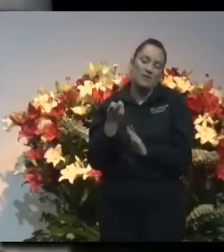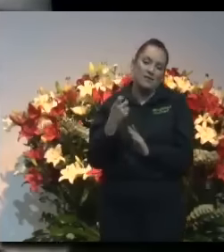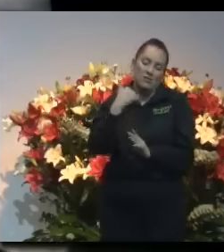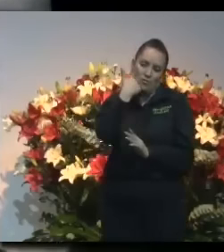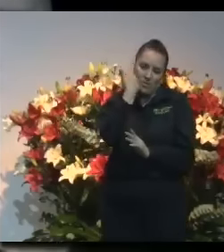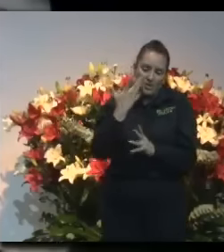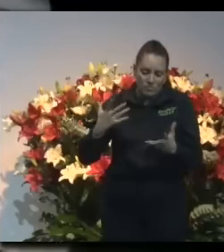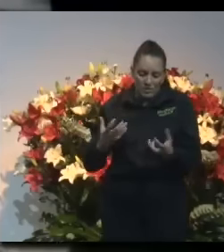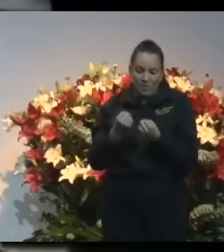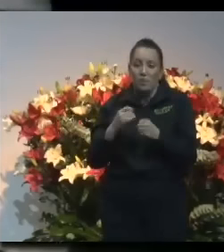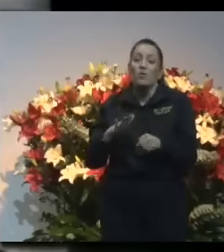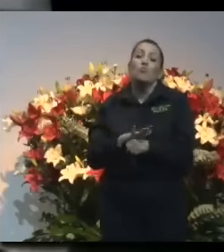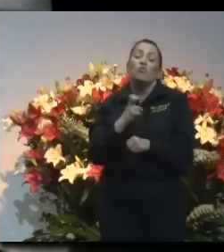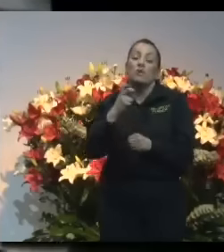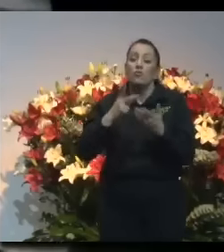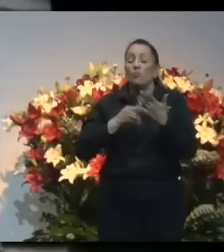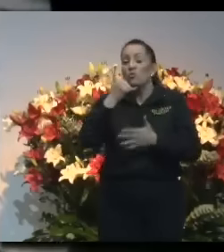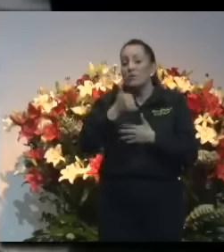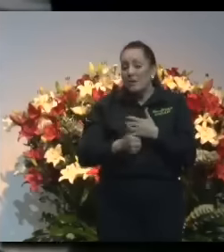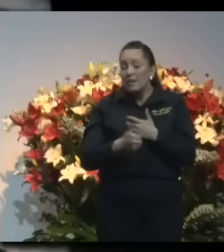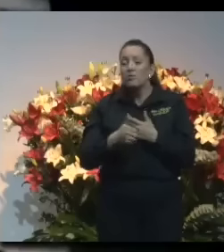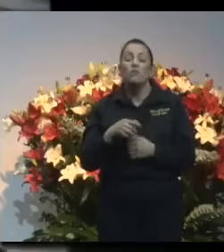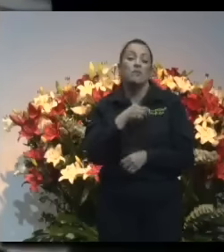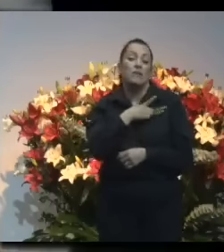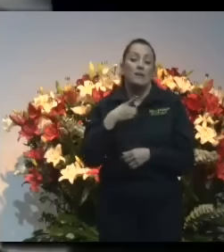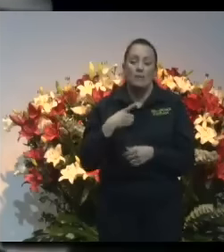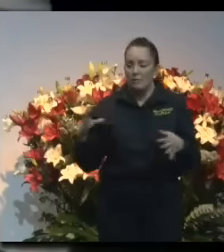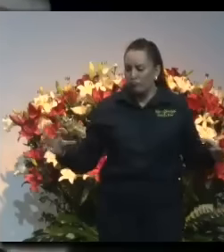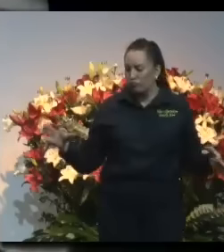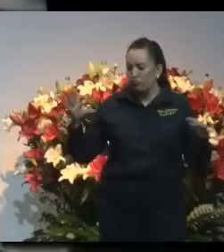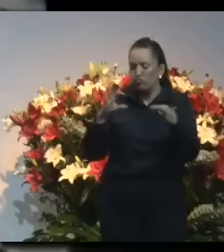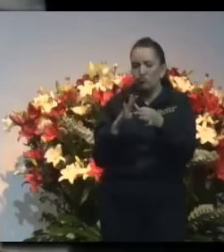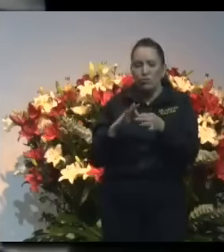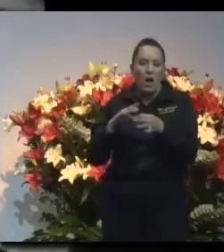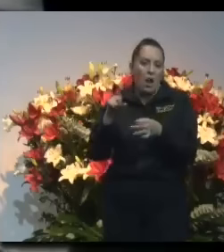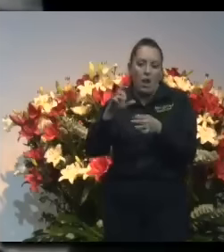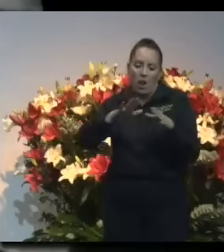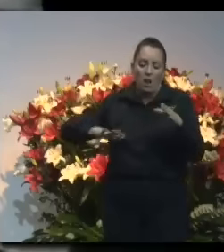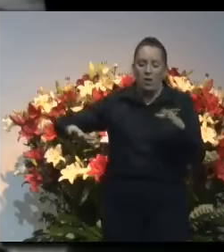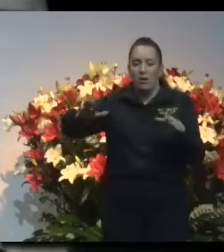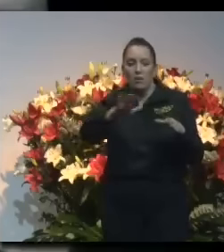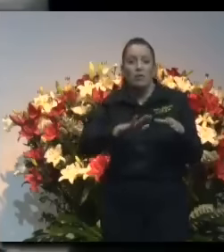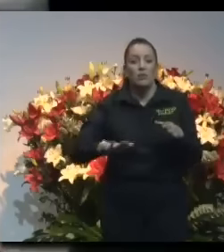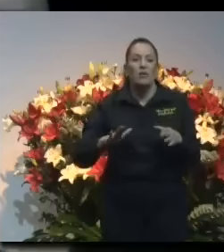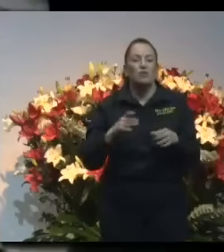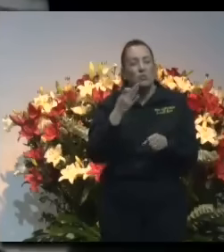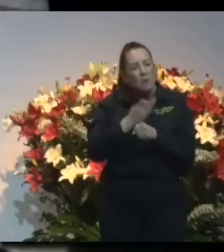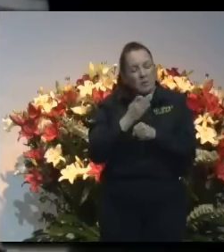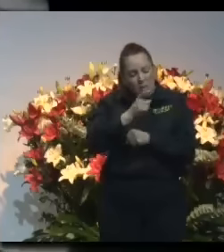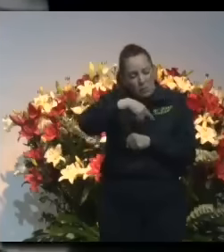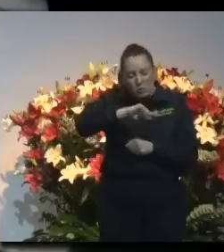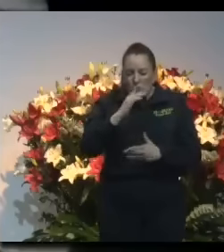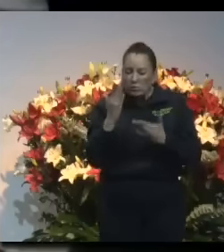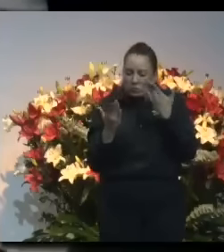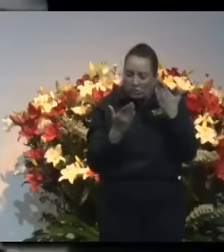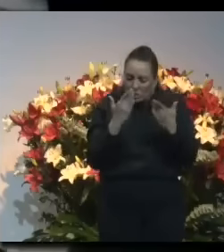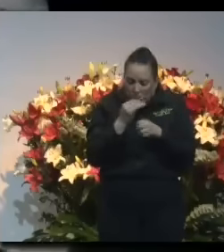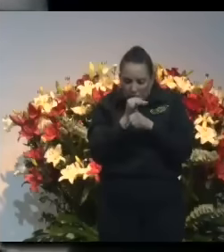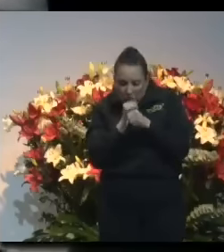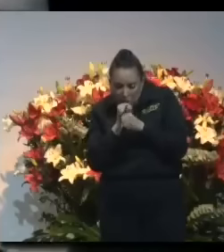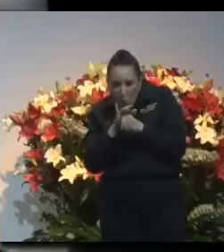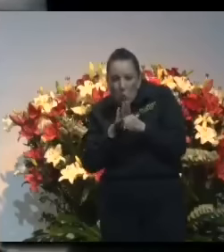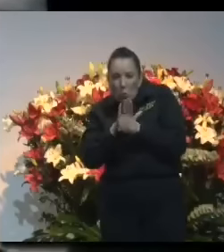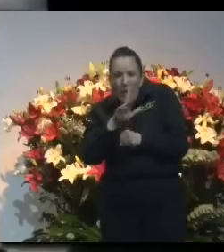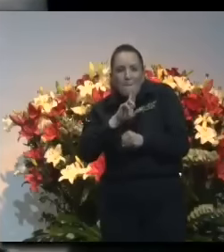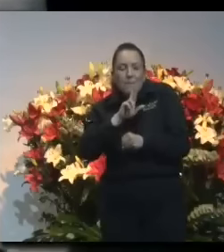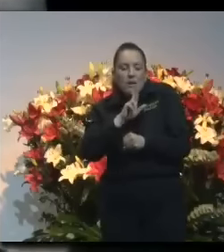ser compatible con un lago. Y pues aquí la decisión que estamos estudiando es qué nos conviene. Yo no podría hoy